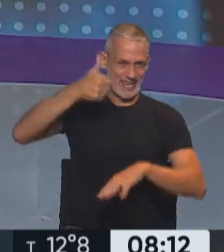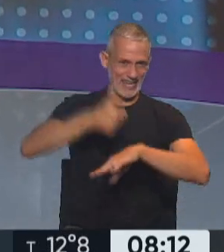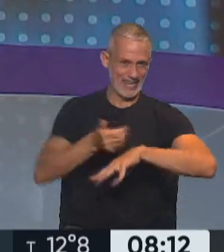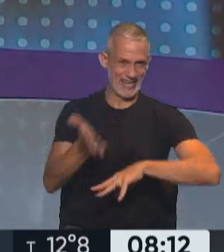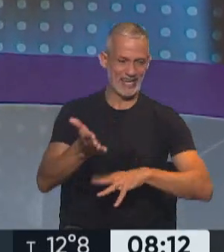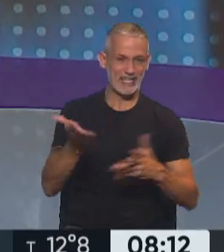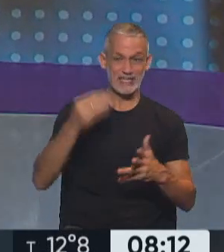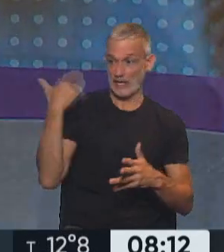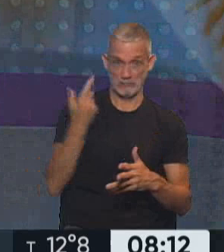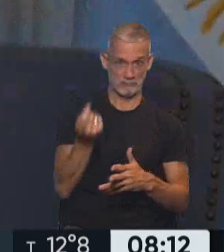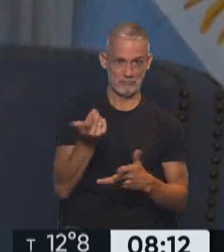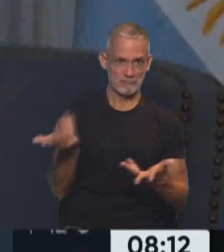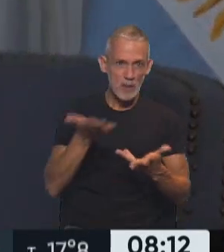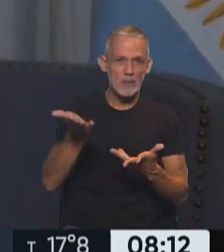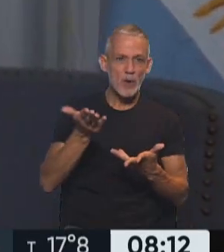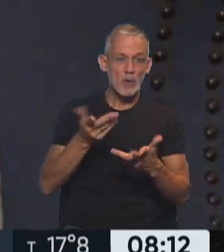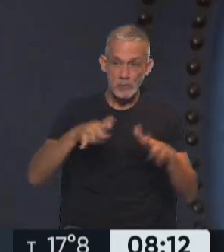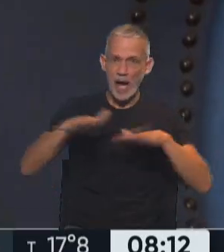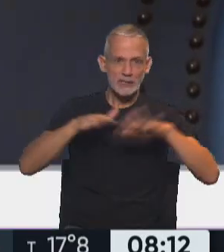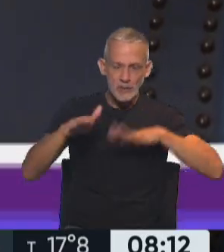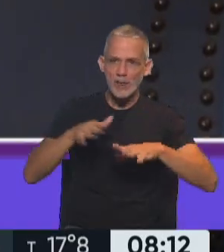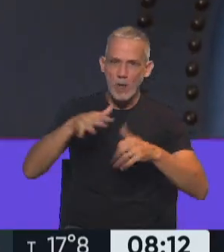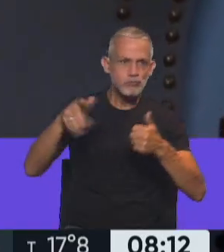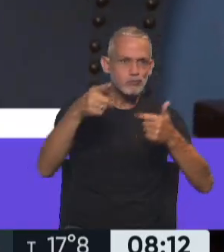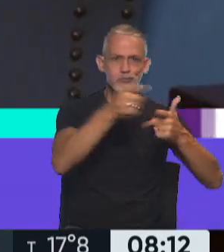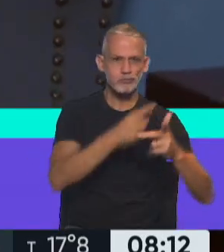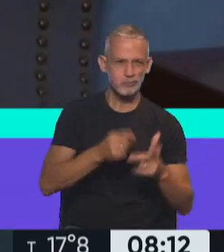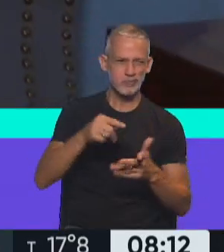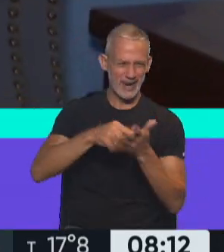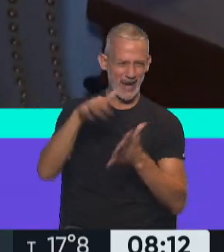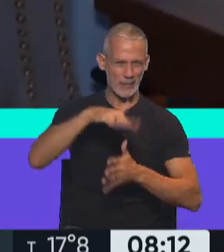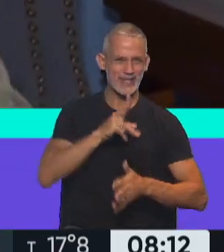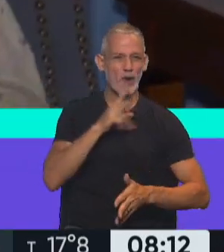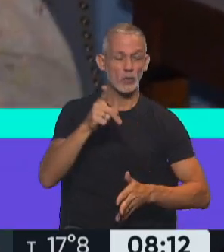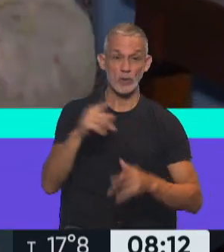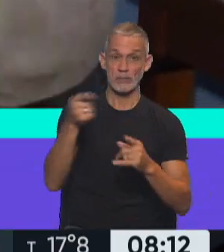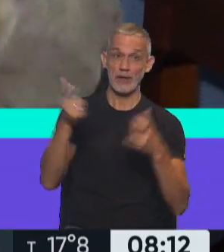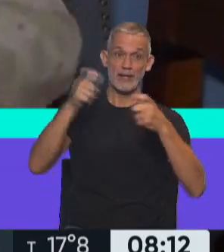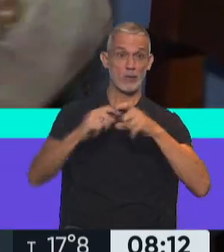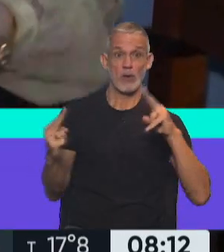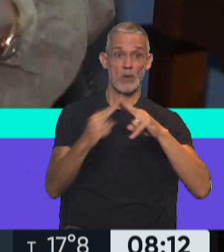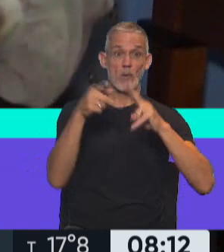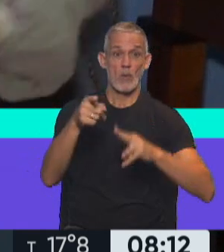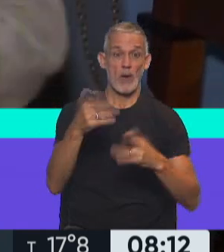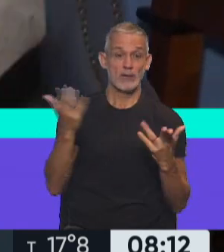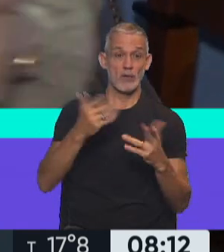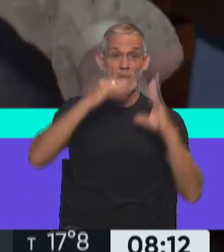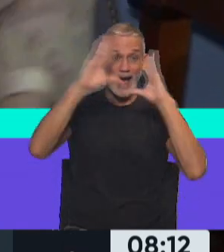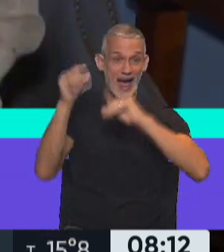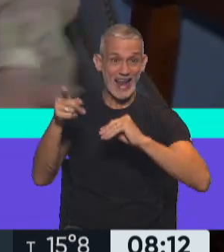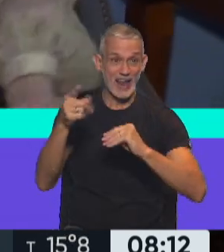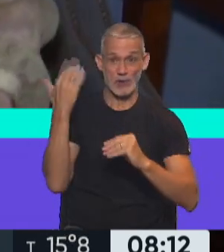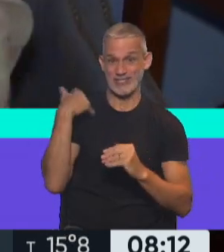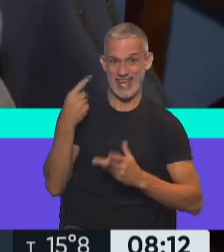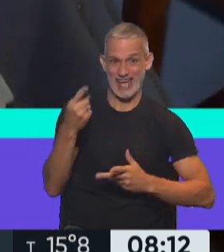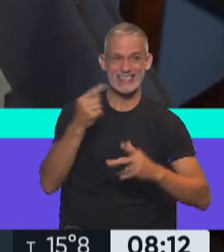quien en las últimas horas tuvo mucha actividad justamente en Tegucigalpa. Allí el encuentro que en horas de la noche mantuvo